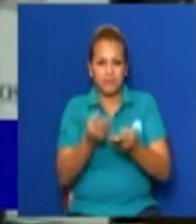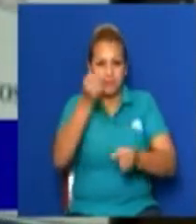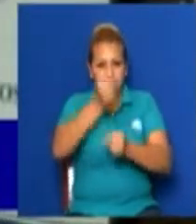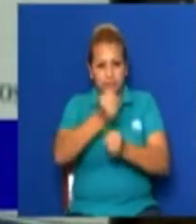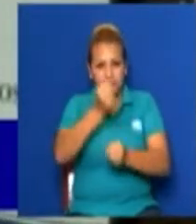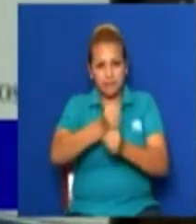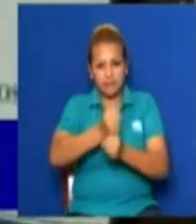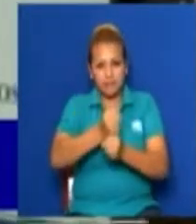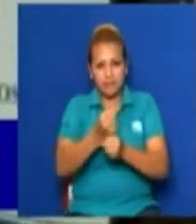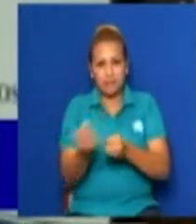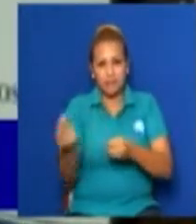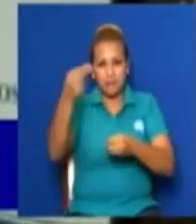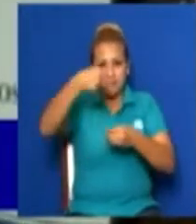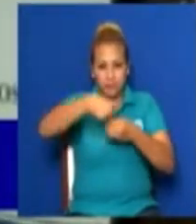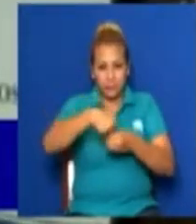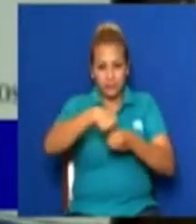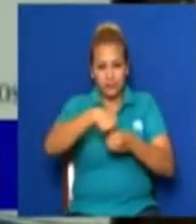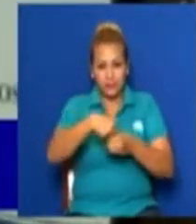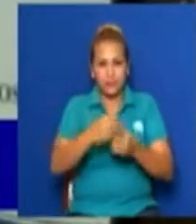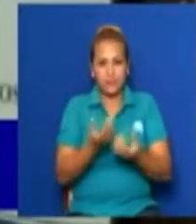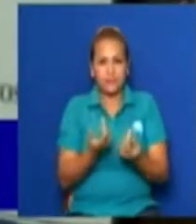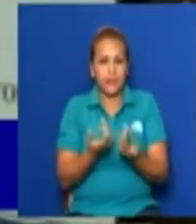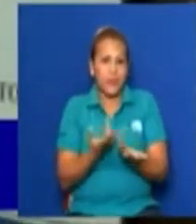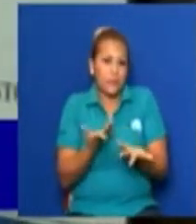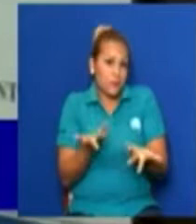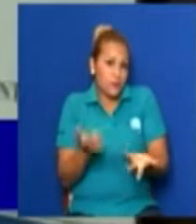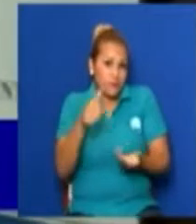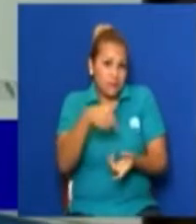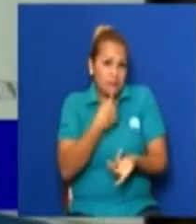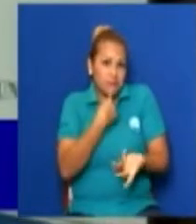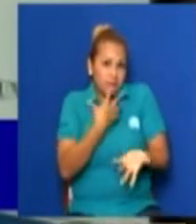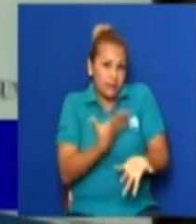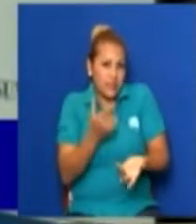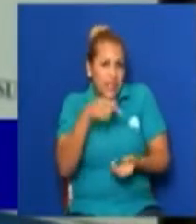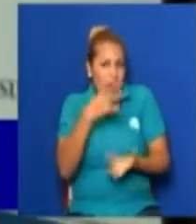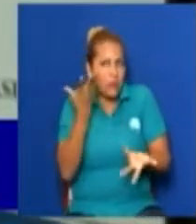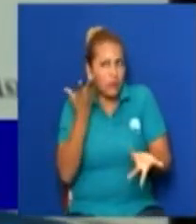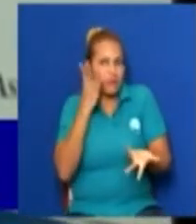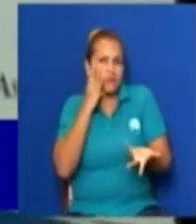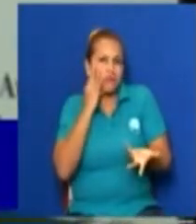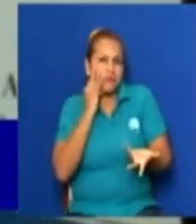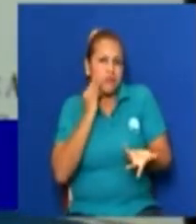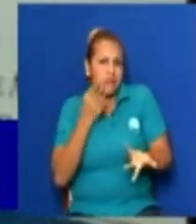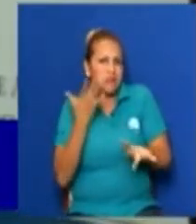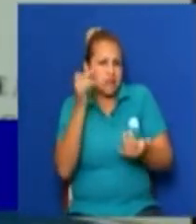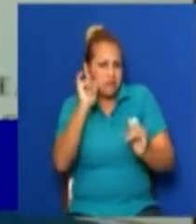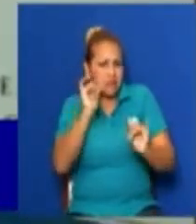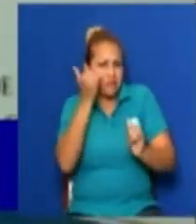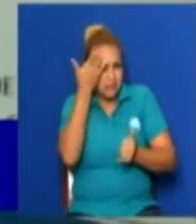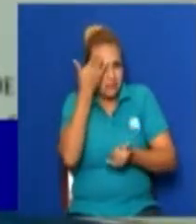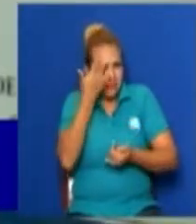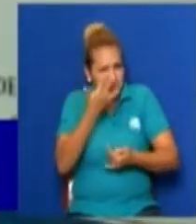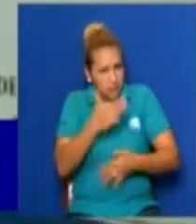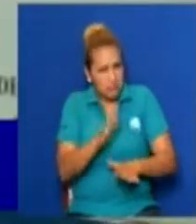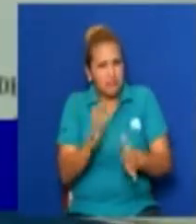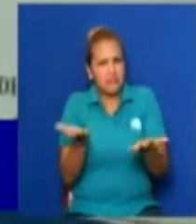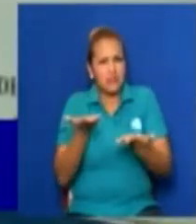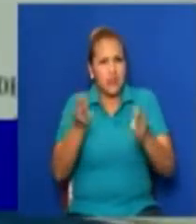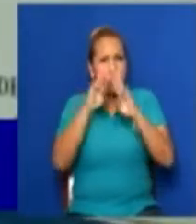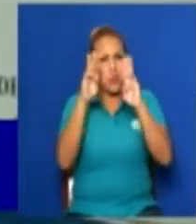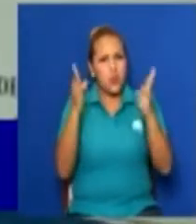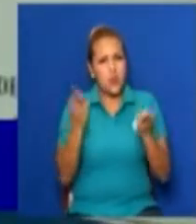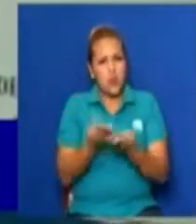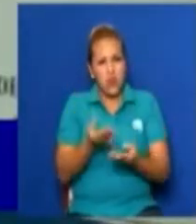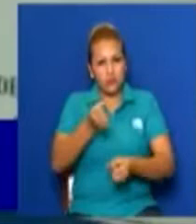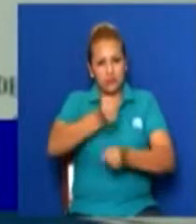y por eso está mejor mejor posicionados del mundo laboral.